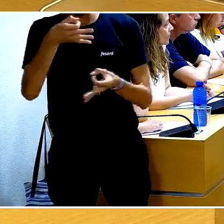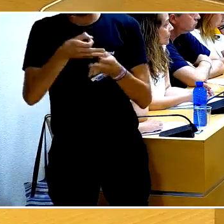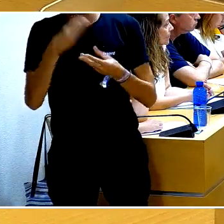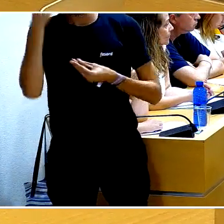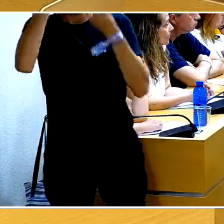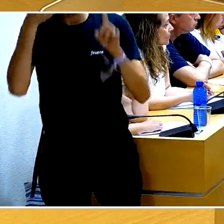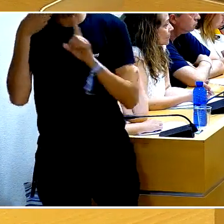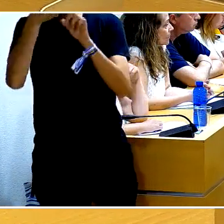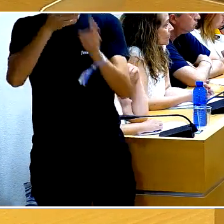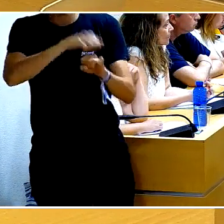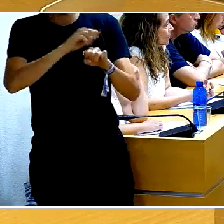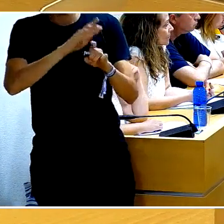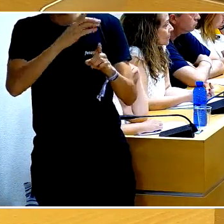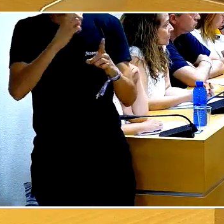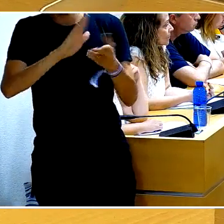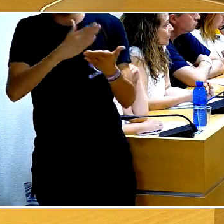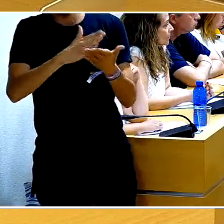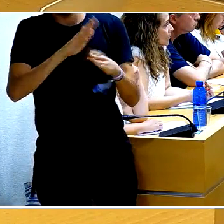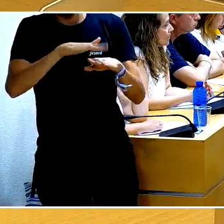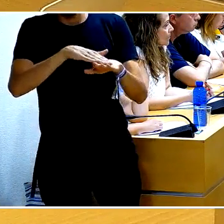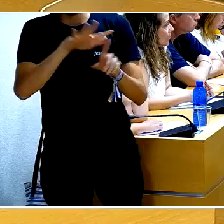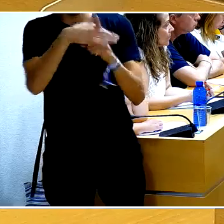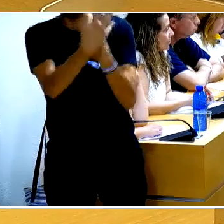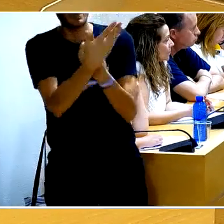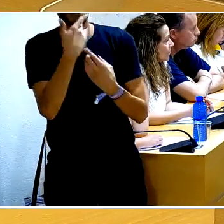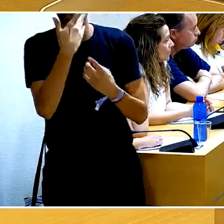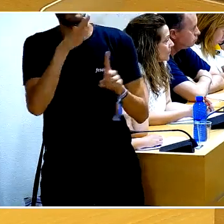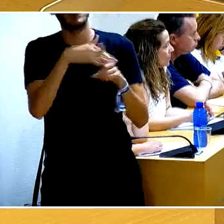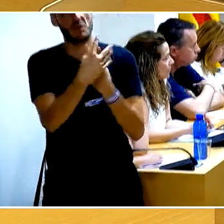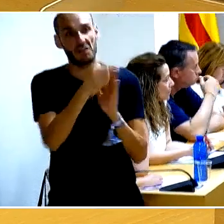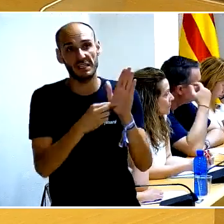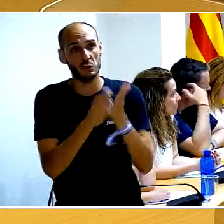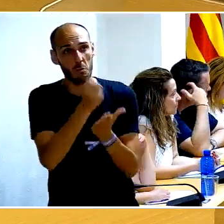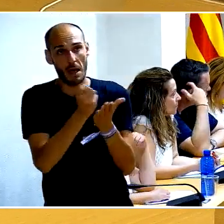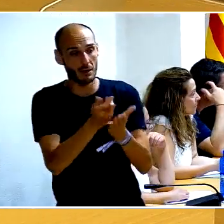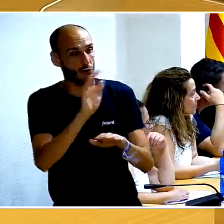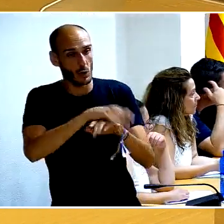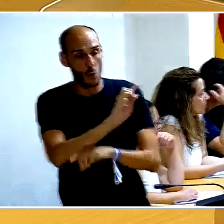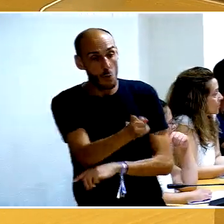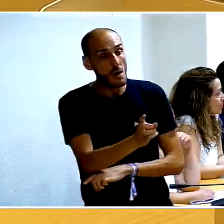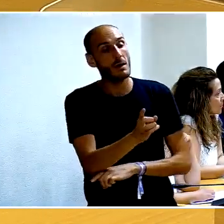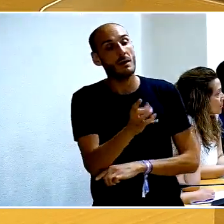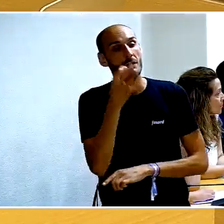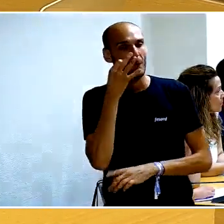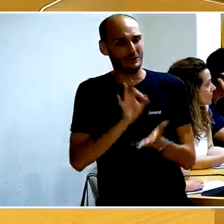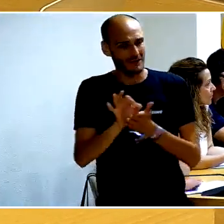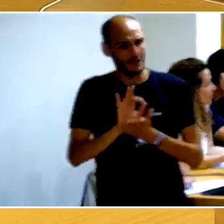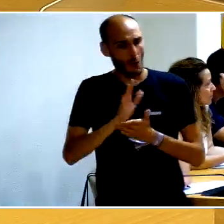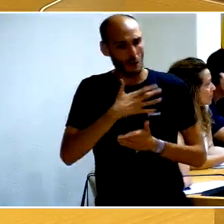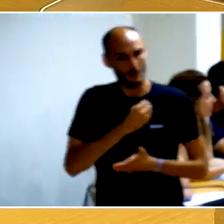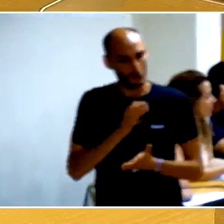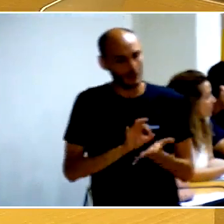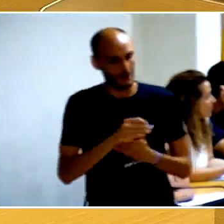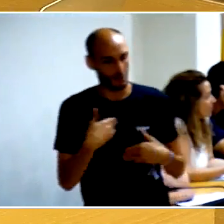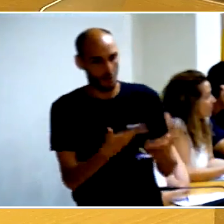para aquellos supuestos en los que no se cumplen estrictamente los requisitos para pagar, pero se ha prestado un servicio al ayuntamiento